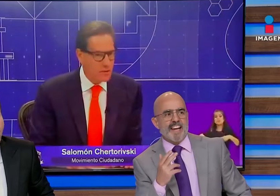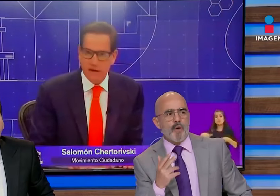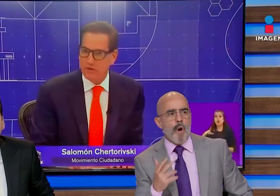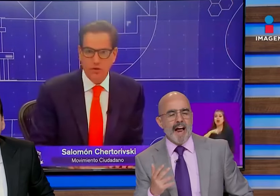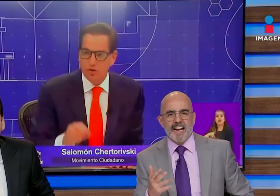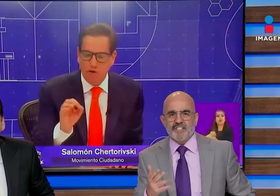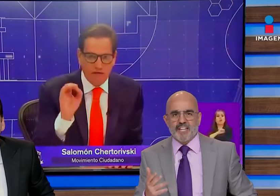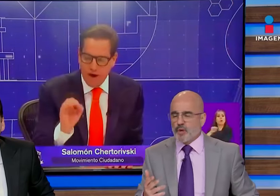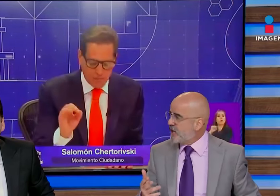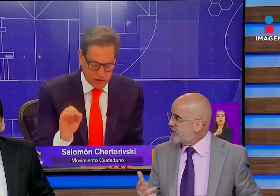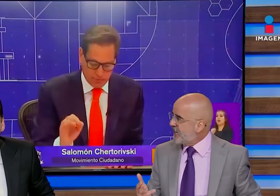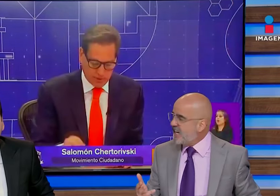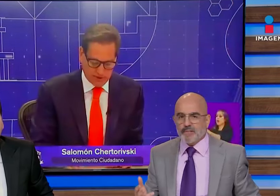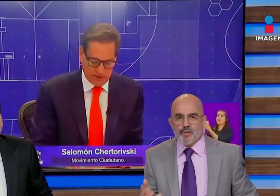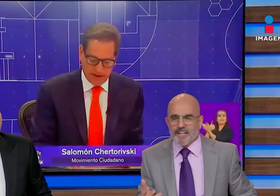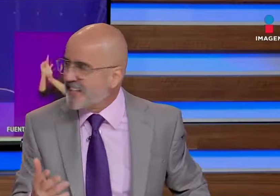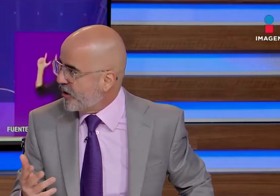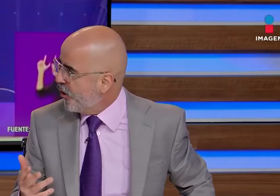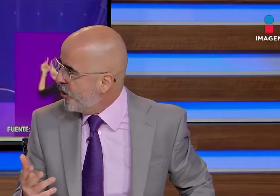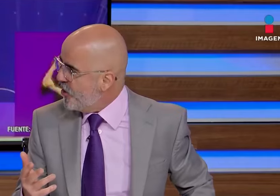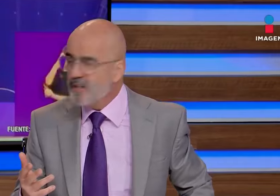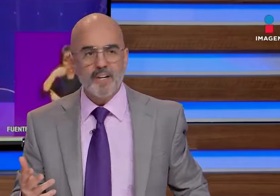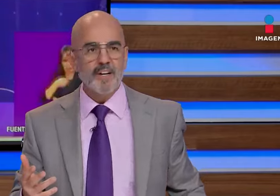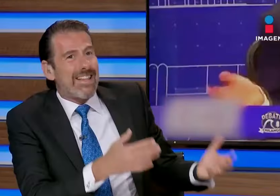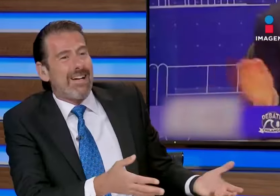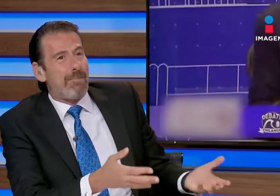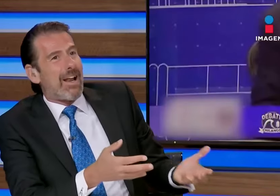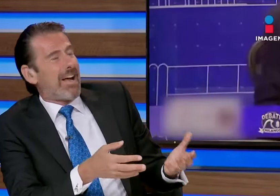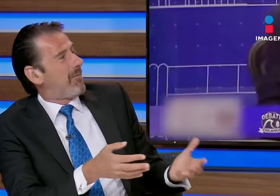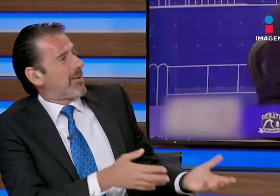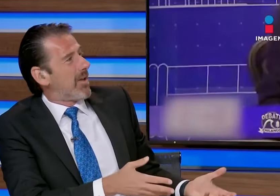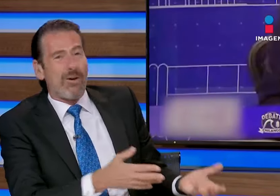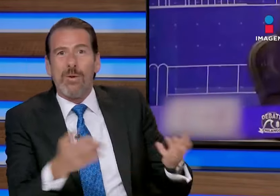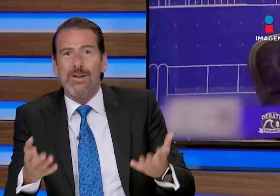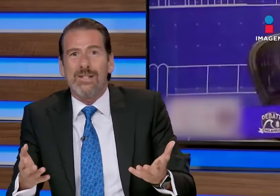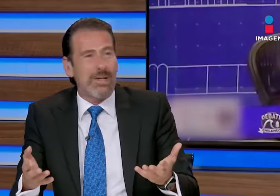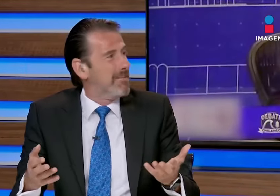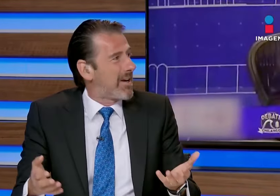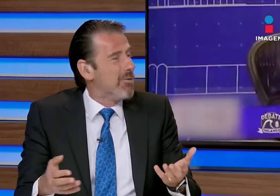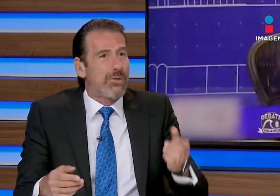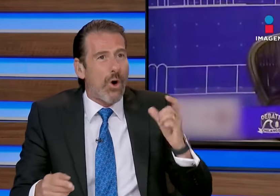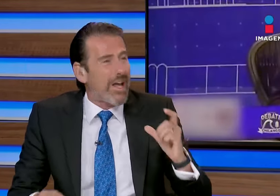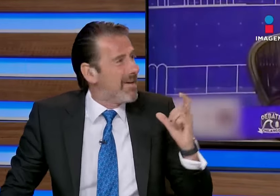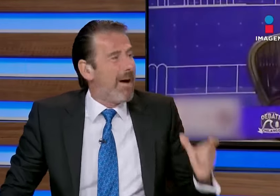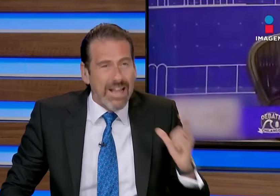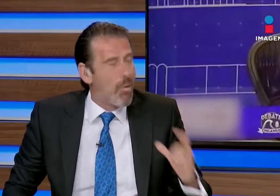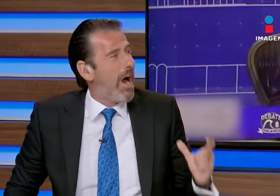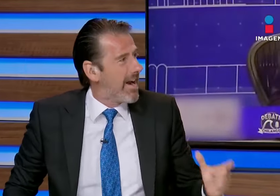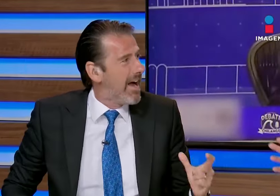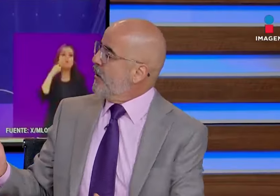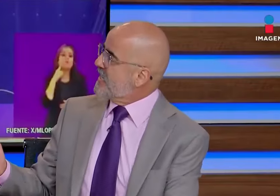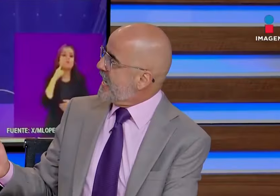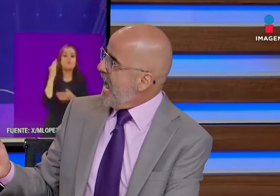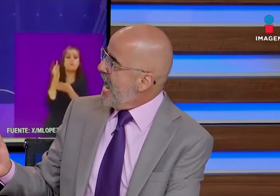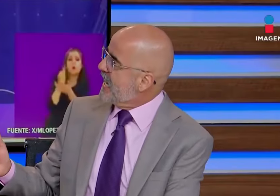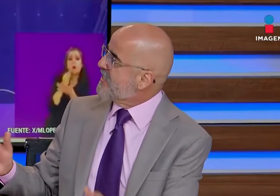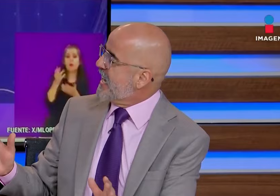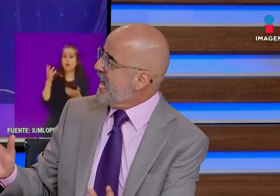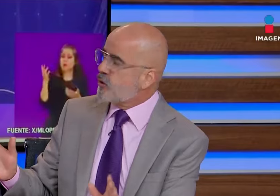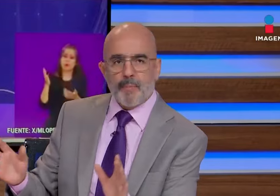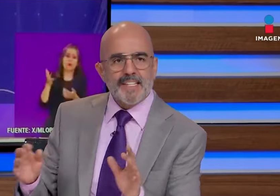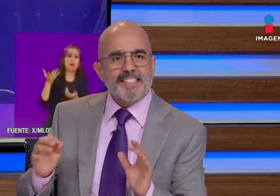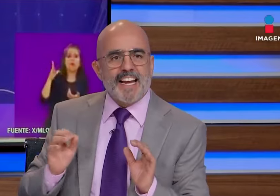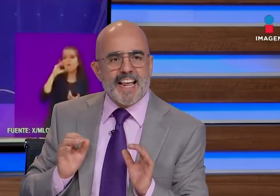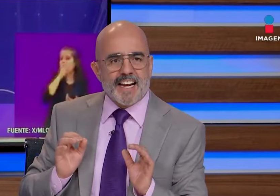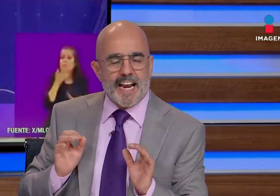de marihuana, Chertorivsky? ¿Eso es lo que sacó? En un debate para la jefatura de gobierno de la Ciudad de México, un toque de marihuana. Bueno, pero es legal, es